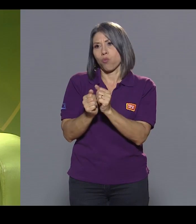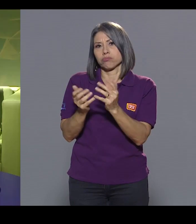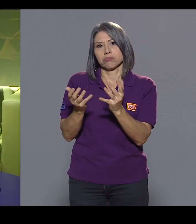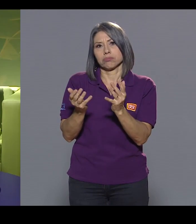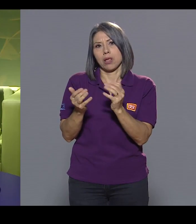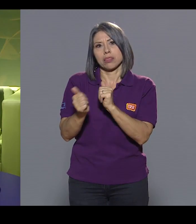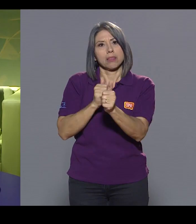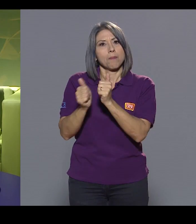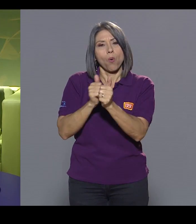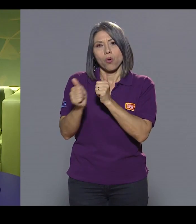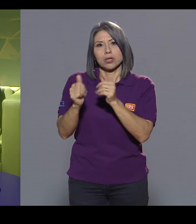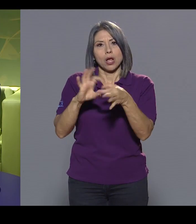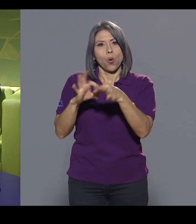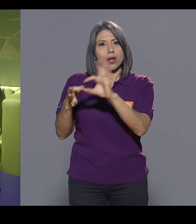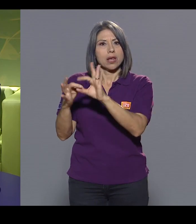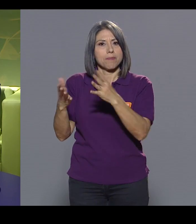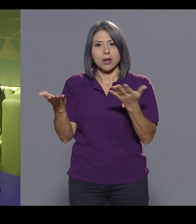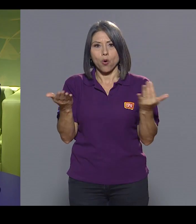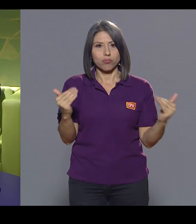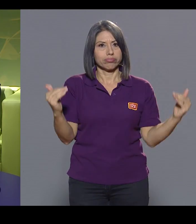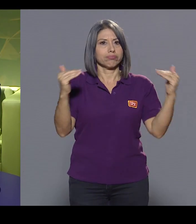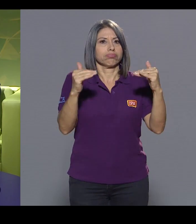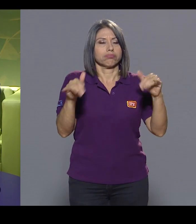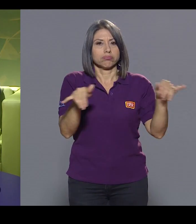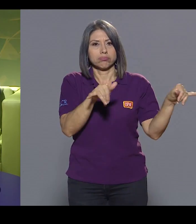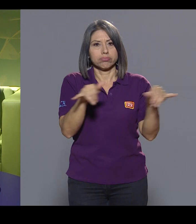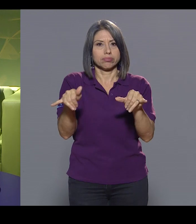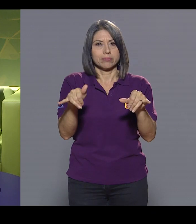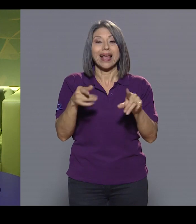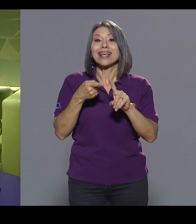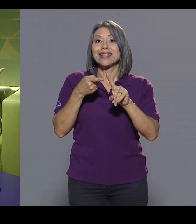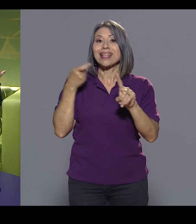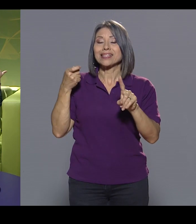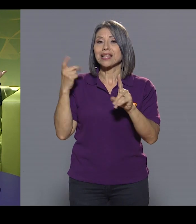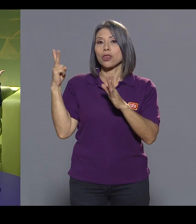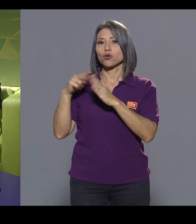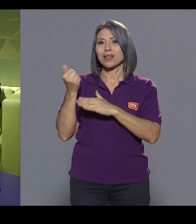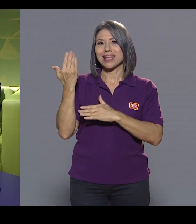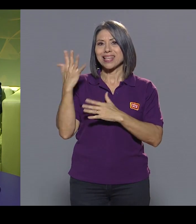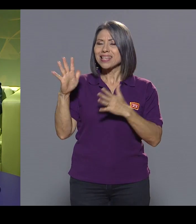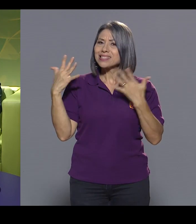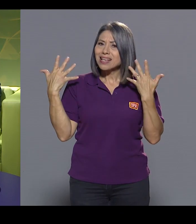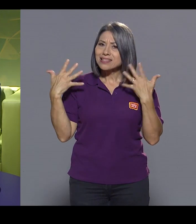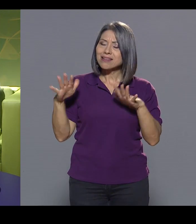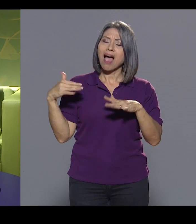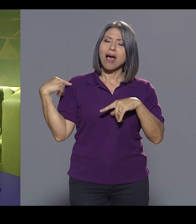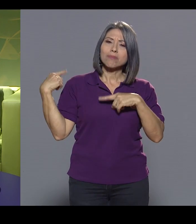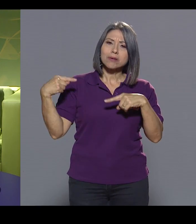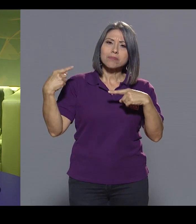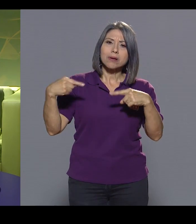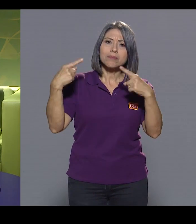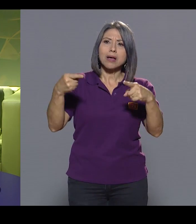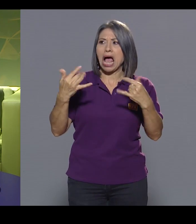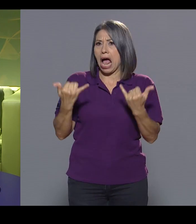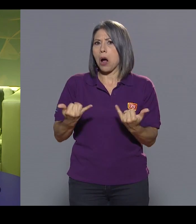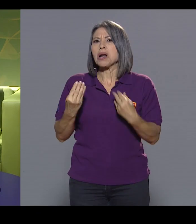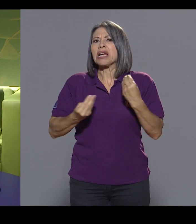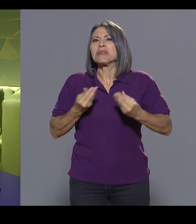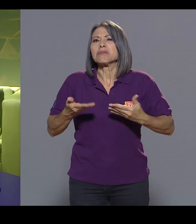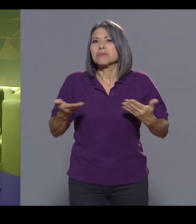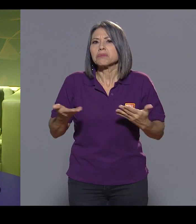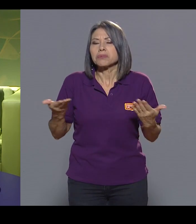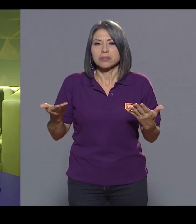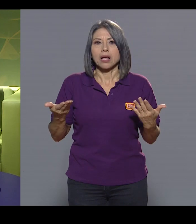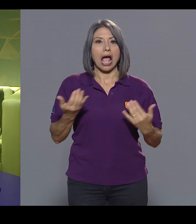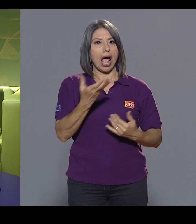convencional. ¿En qué estado está este proceso? Ya desde 2015 estamos dándole seguimiento, ¿verdad? Costa